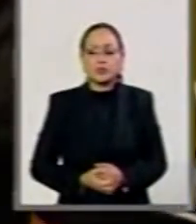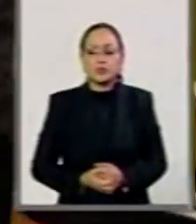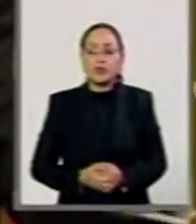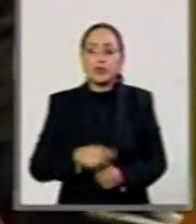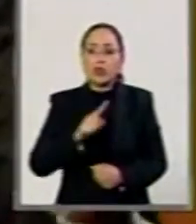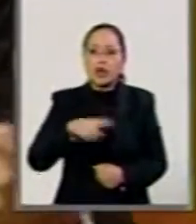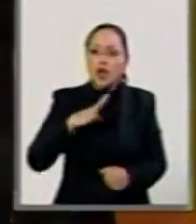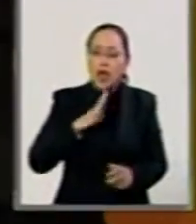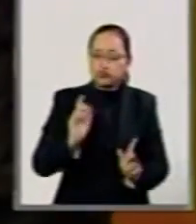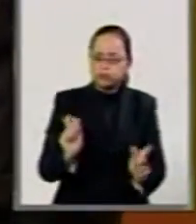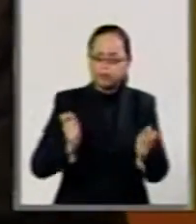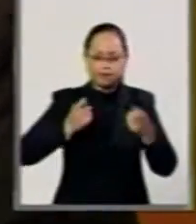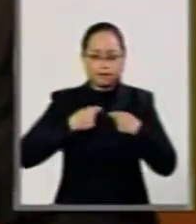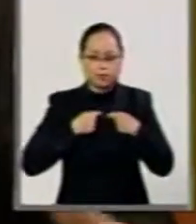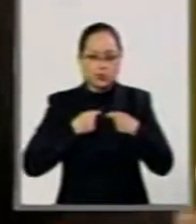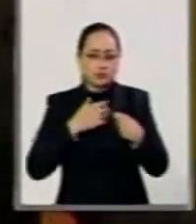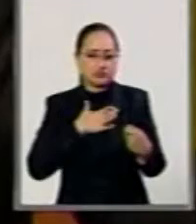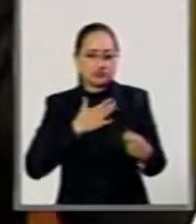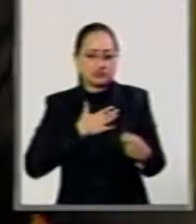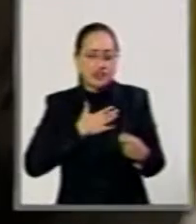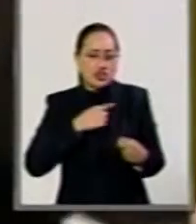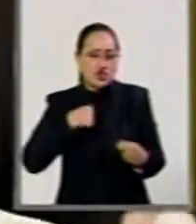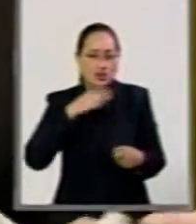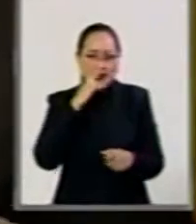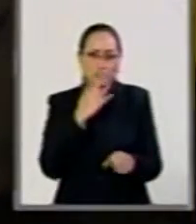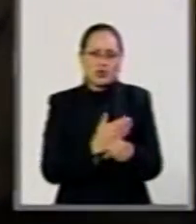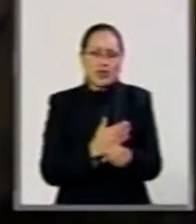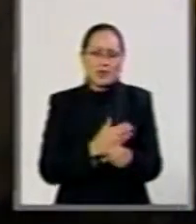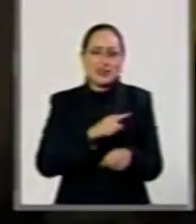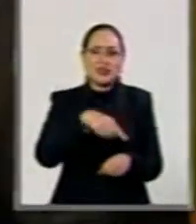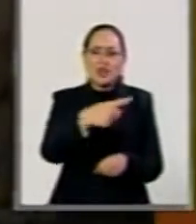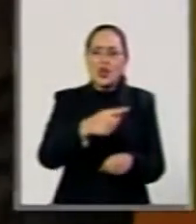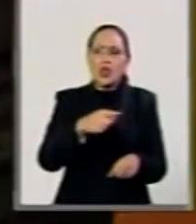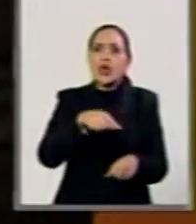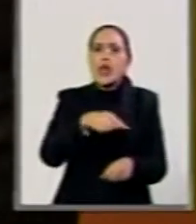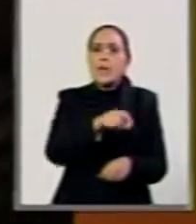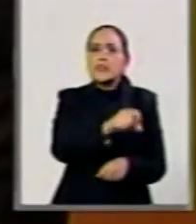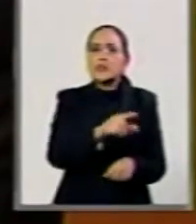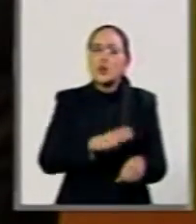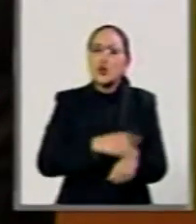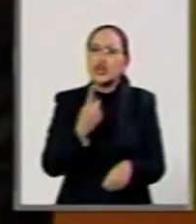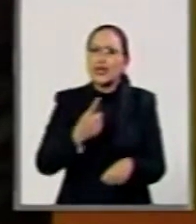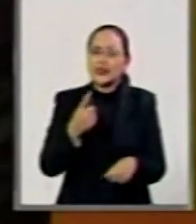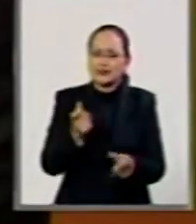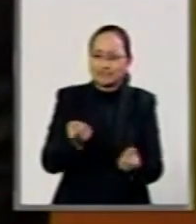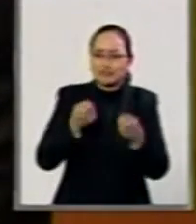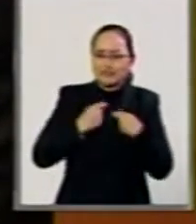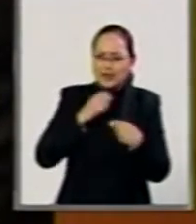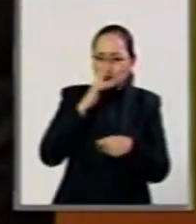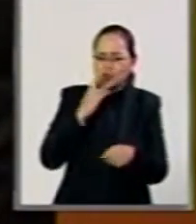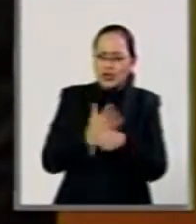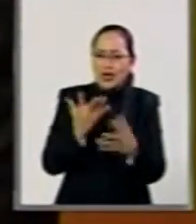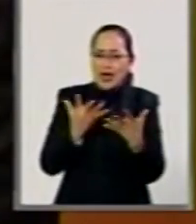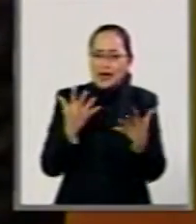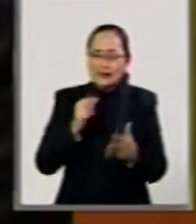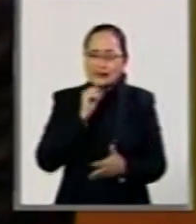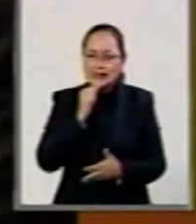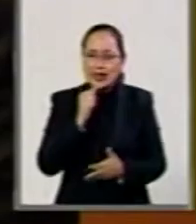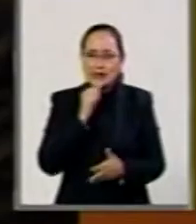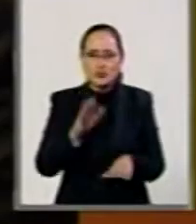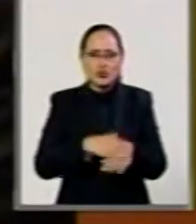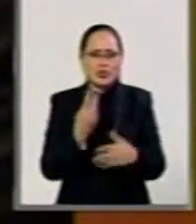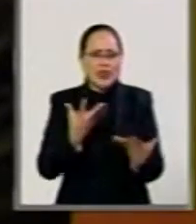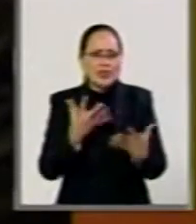se había atribuido esta facultad? La otra autoridad que nos dijera por qué no lo